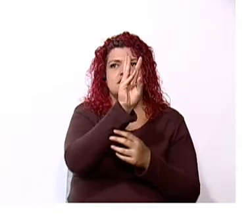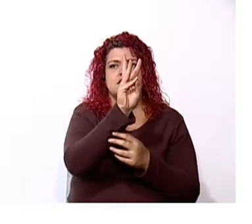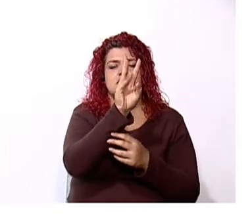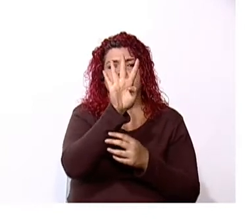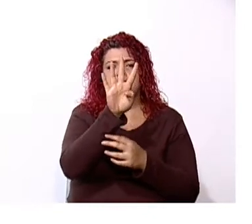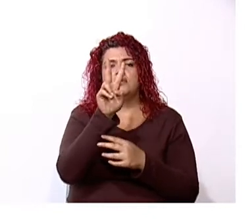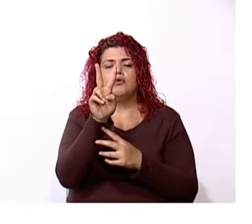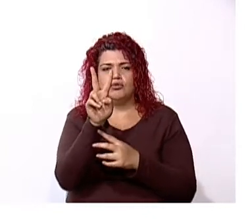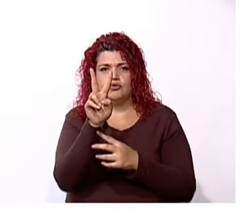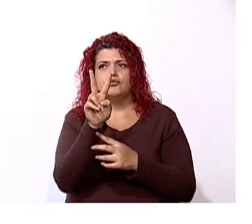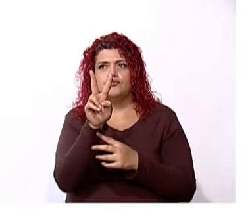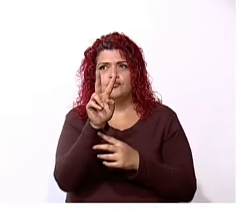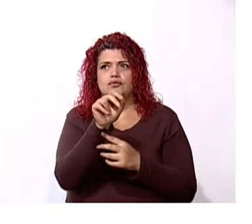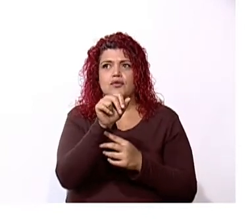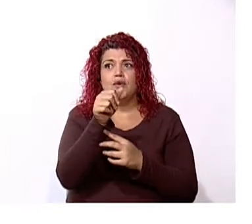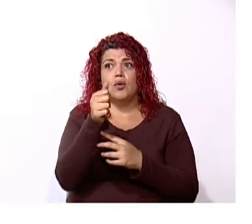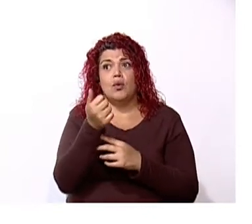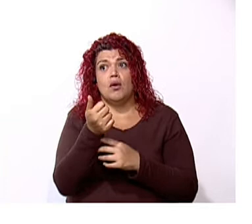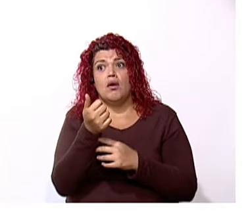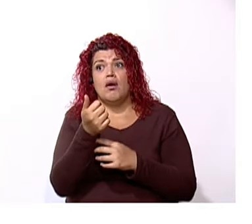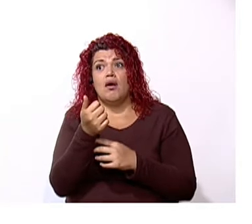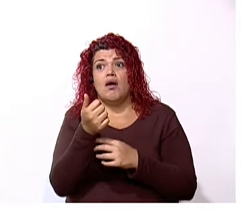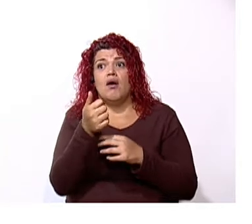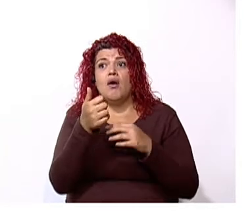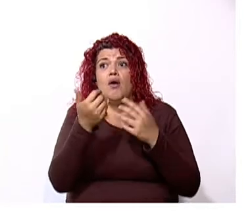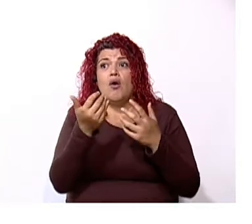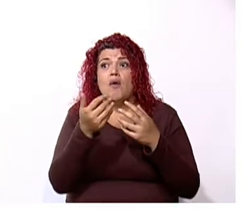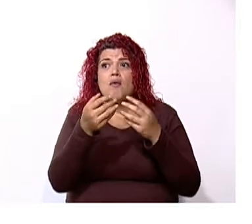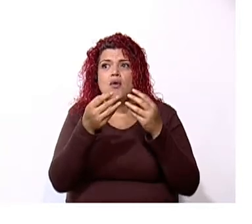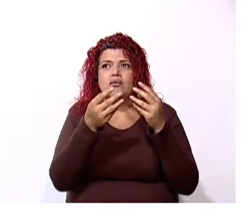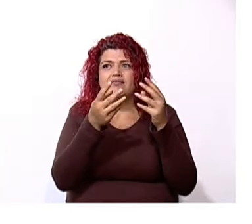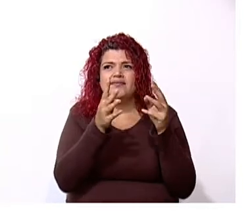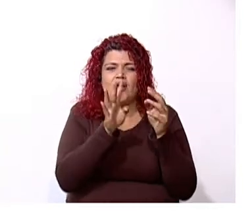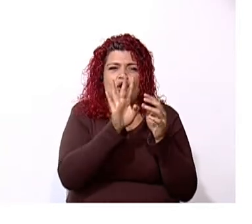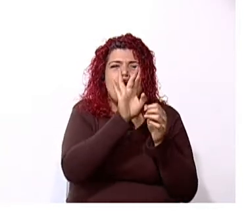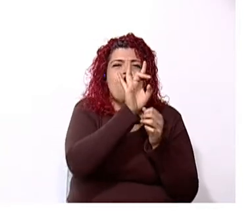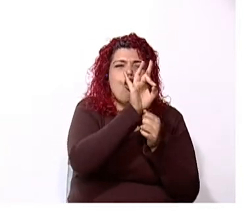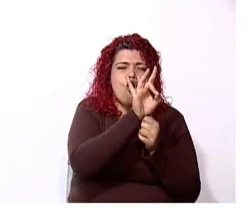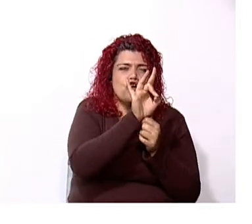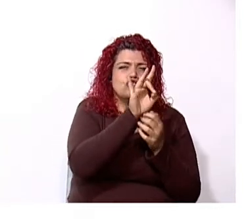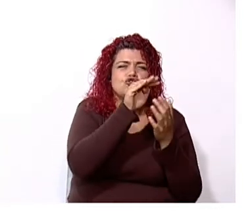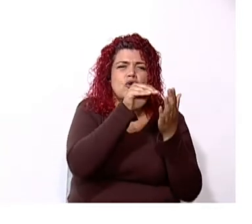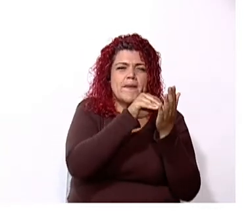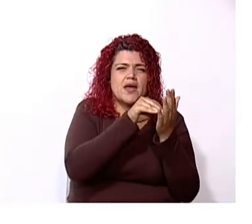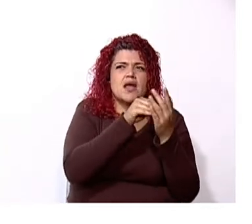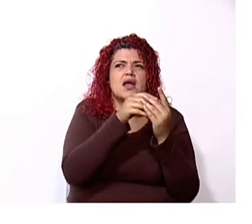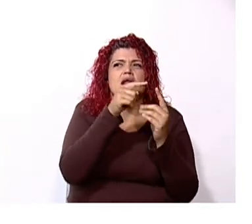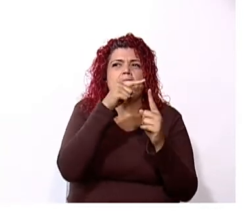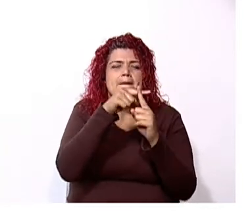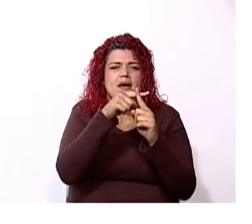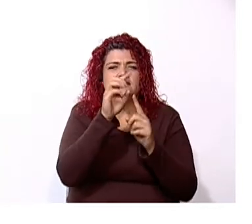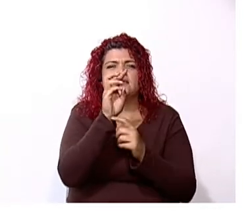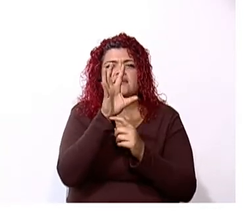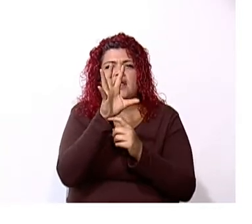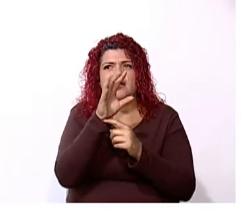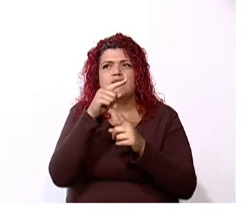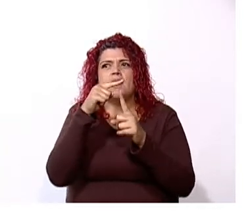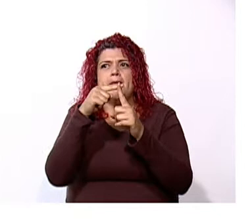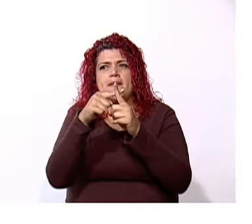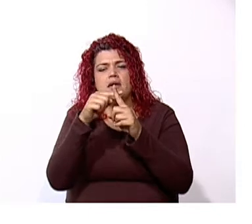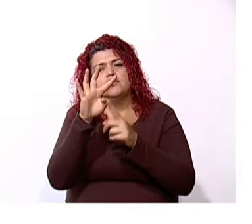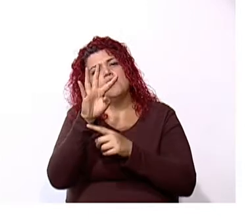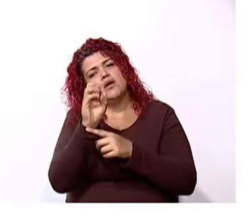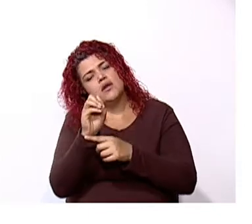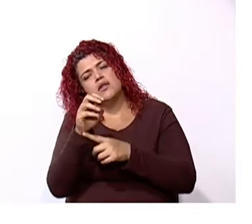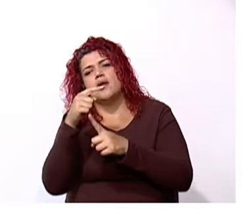8.642. La descomposición aditiva, 8.000 más 600 más